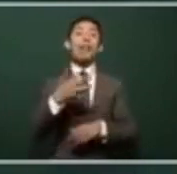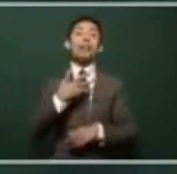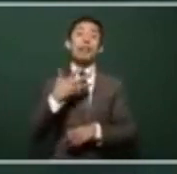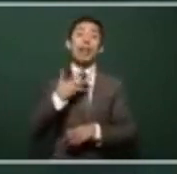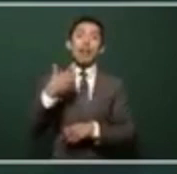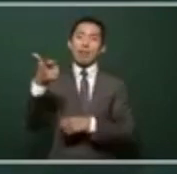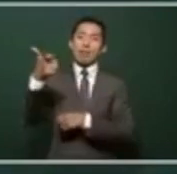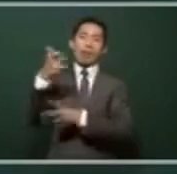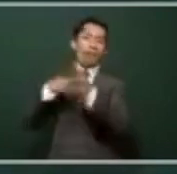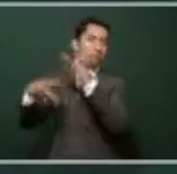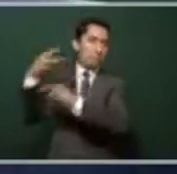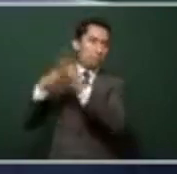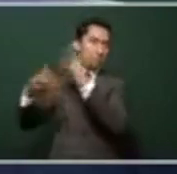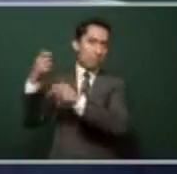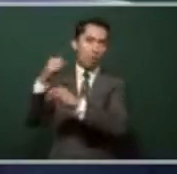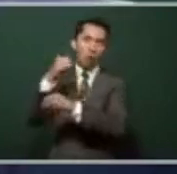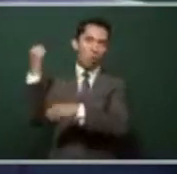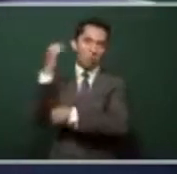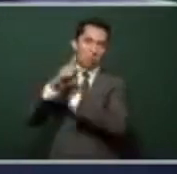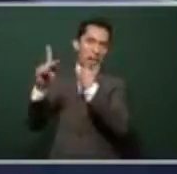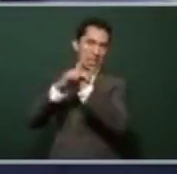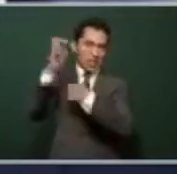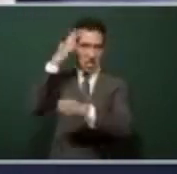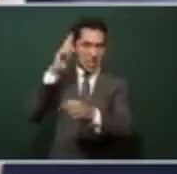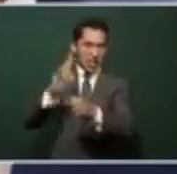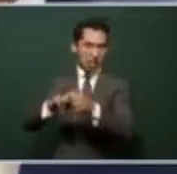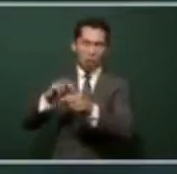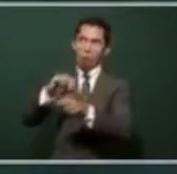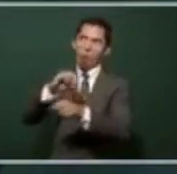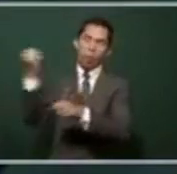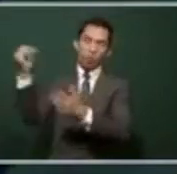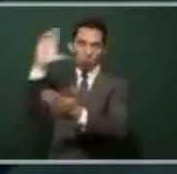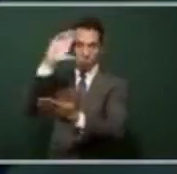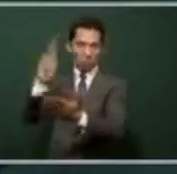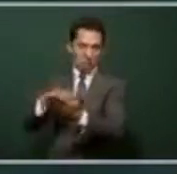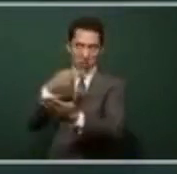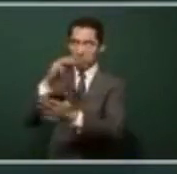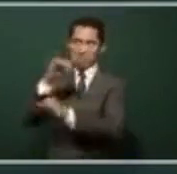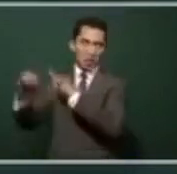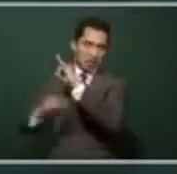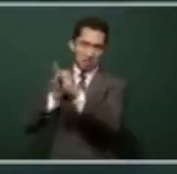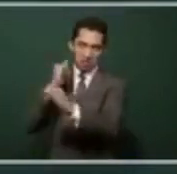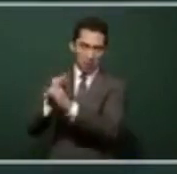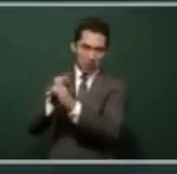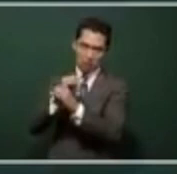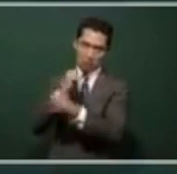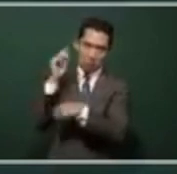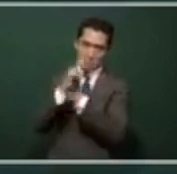extranjero y de acuerdo a convenios internacionales,